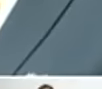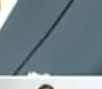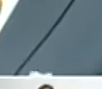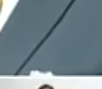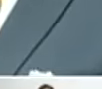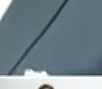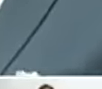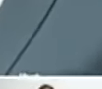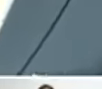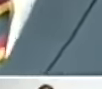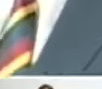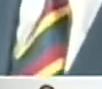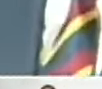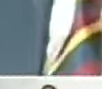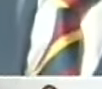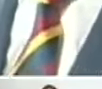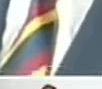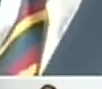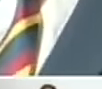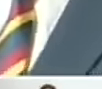laudo arbitral de París de